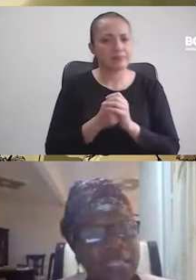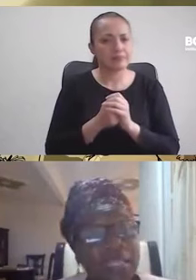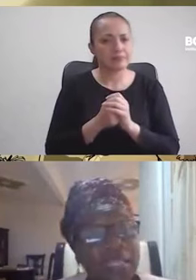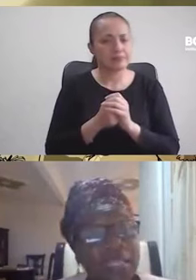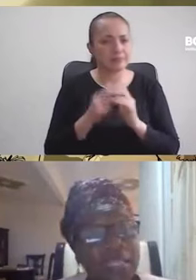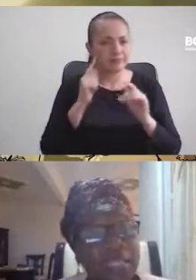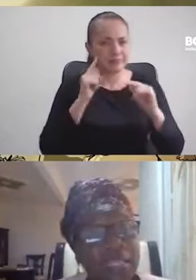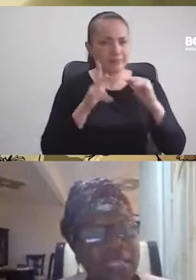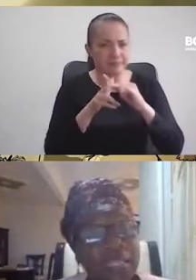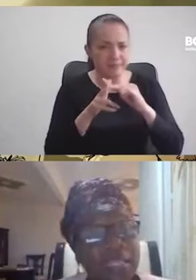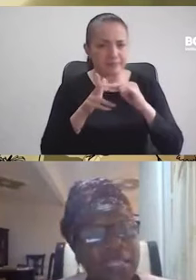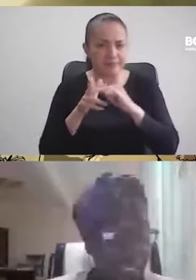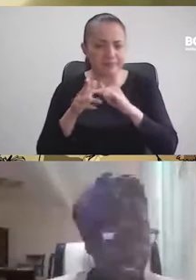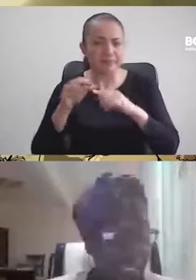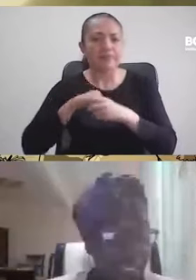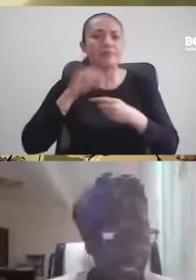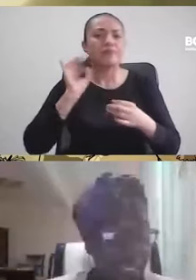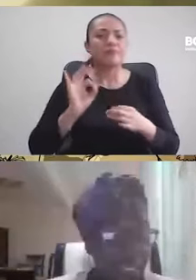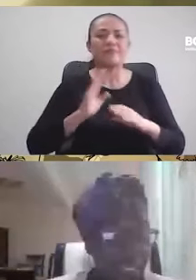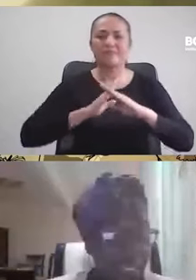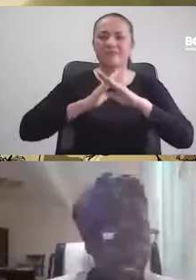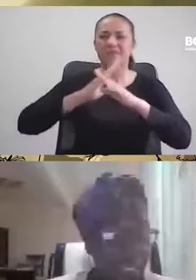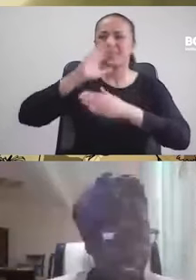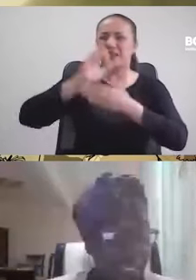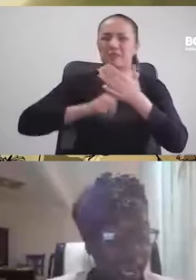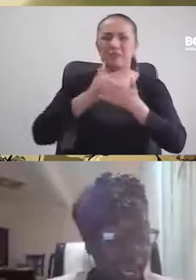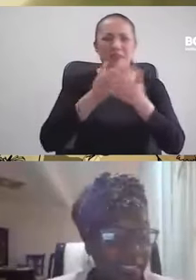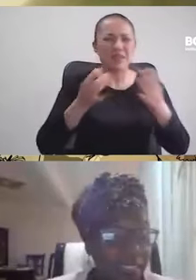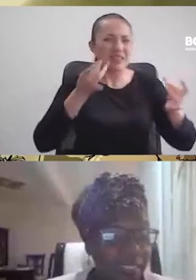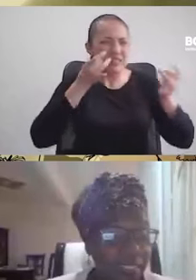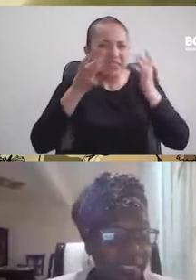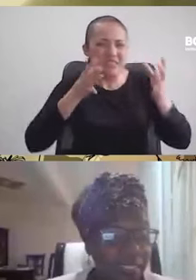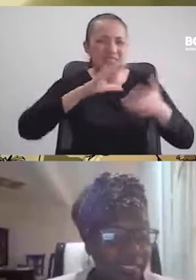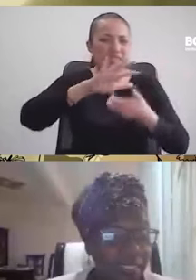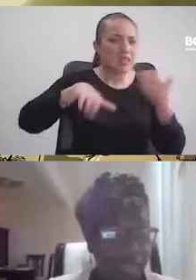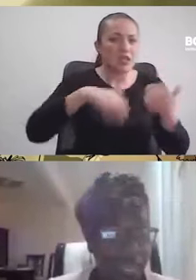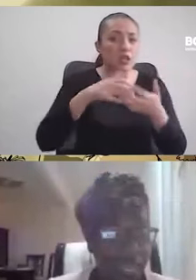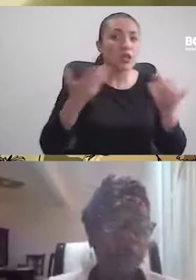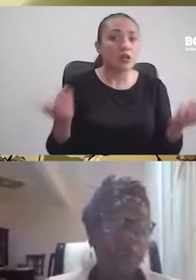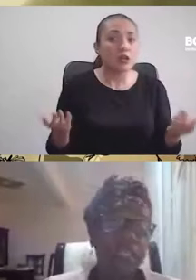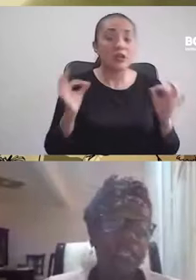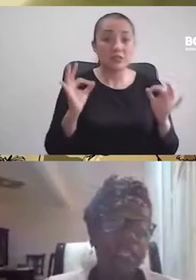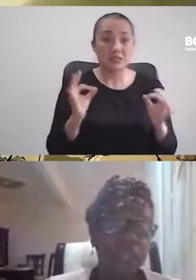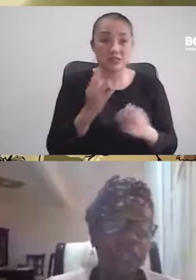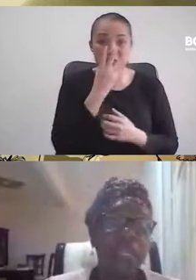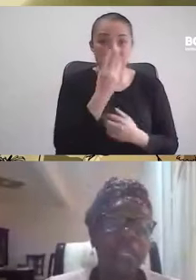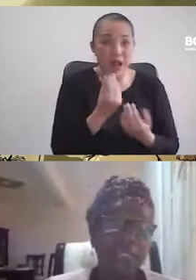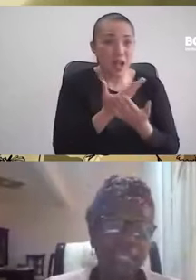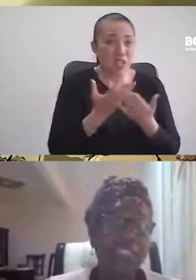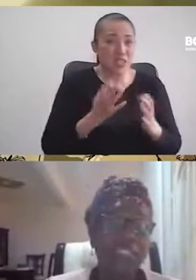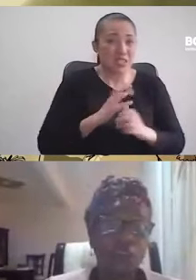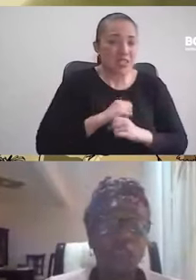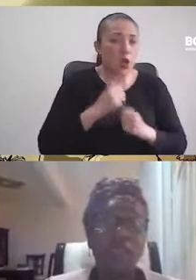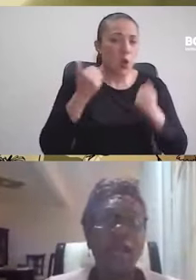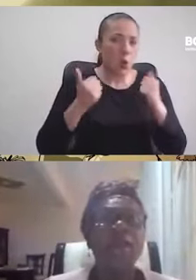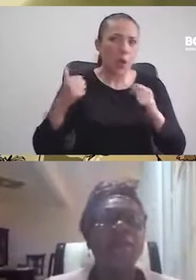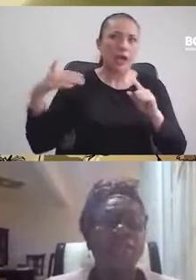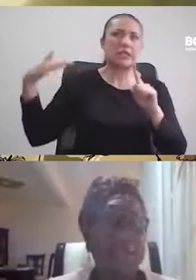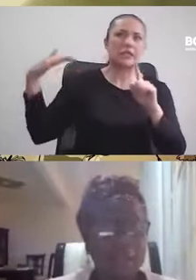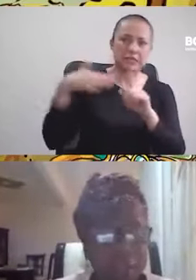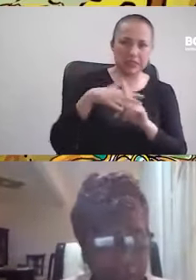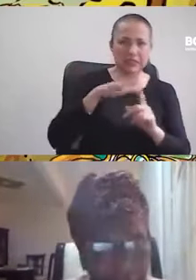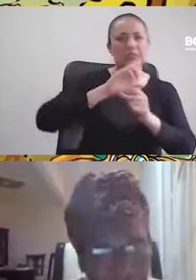Quedémonos en casa, evitemos la tragedia, porque si algo es cruel, es esto de la pandemia.